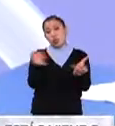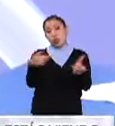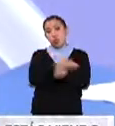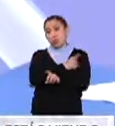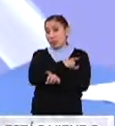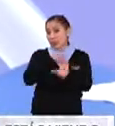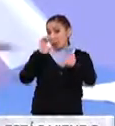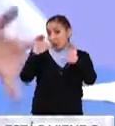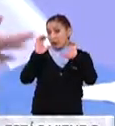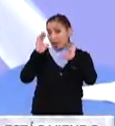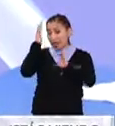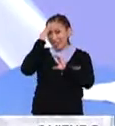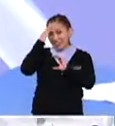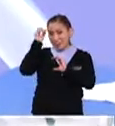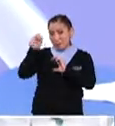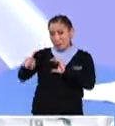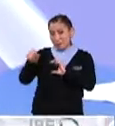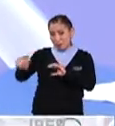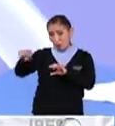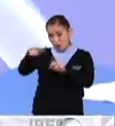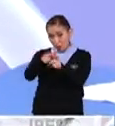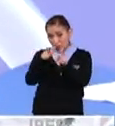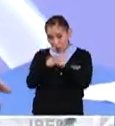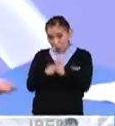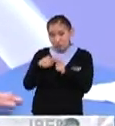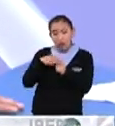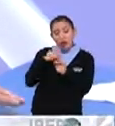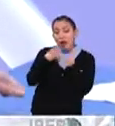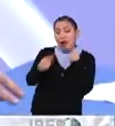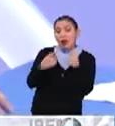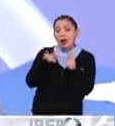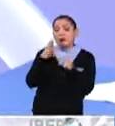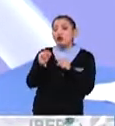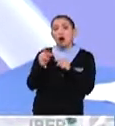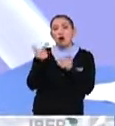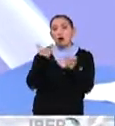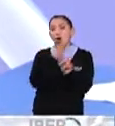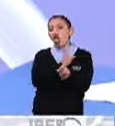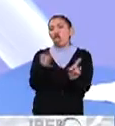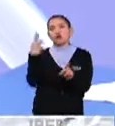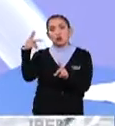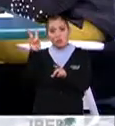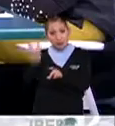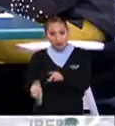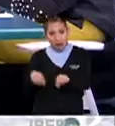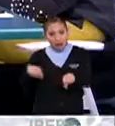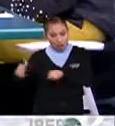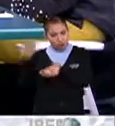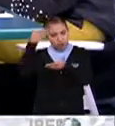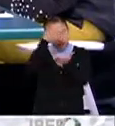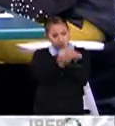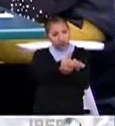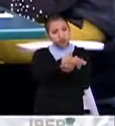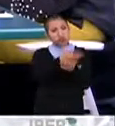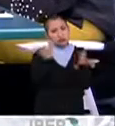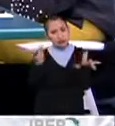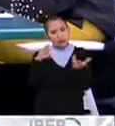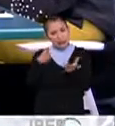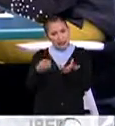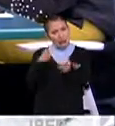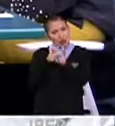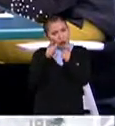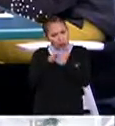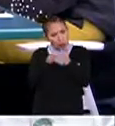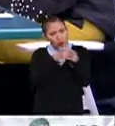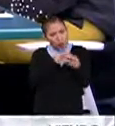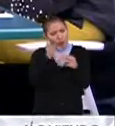Tienen que cuidar también los líderes de toma de decisión dentro de esta caravana, que no se desvirtúe el verdadero movimiento y el grueso de esta